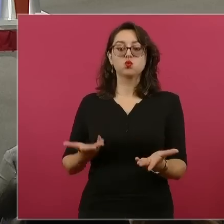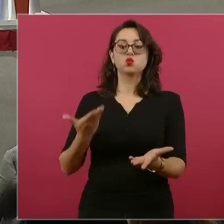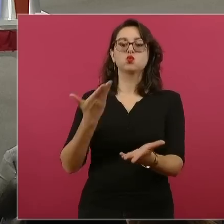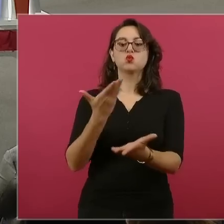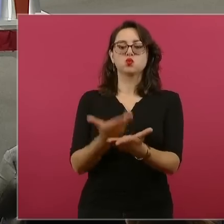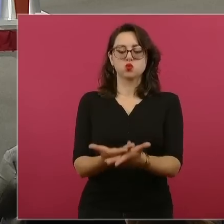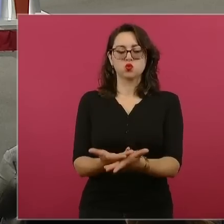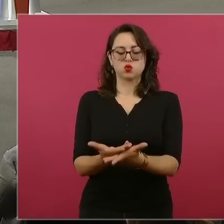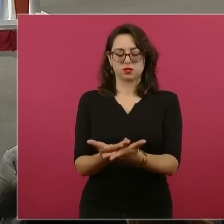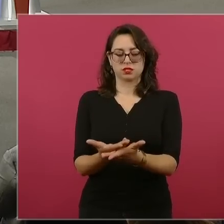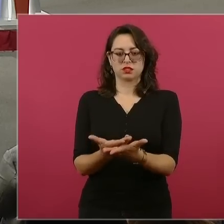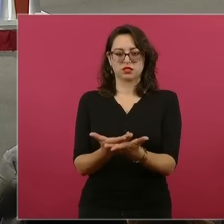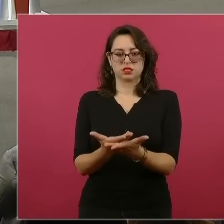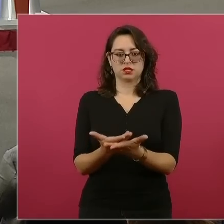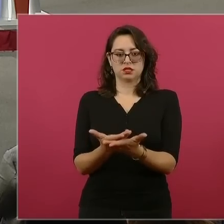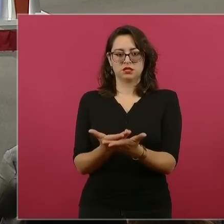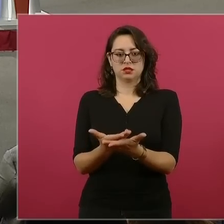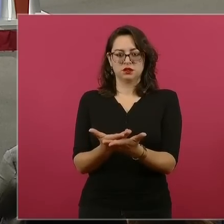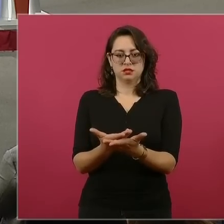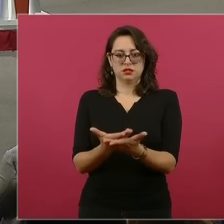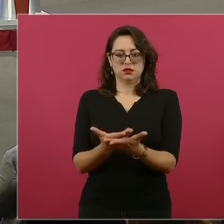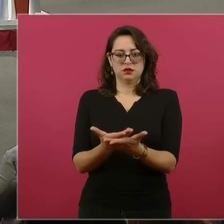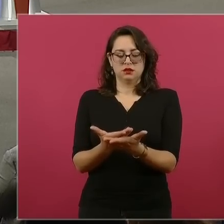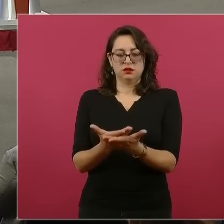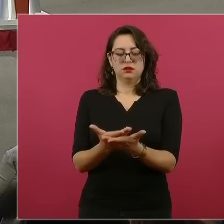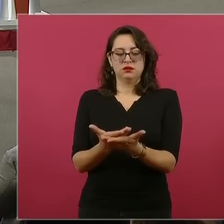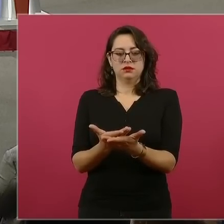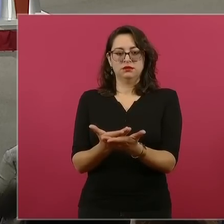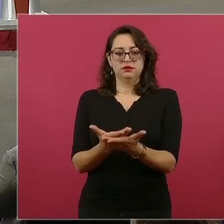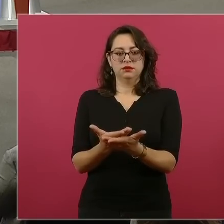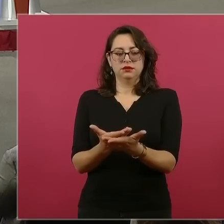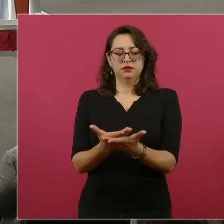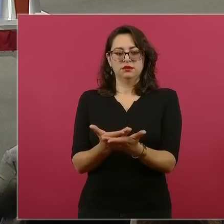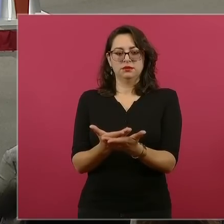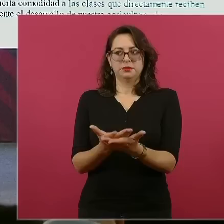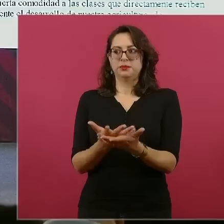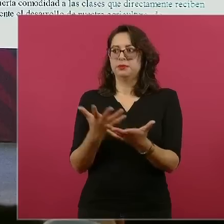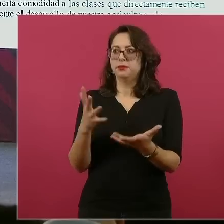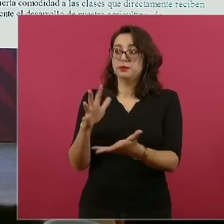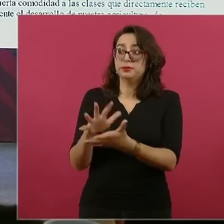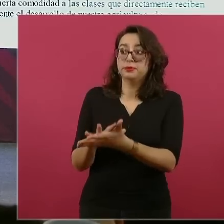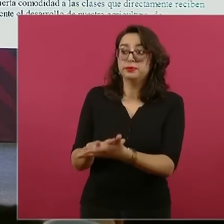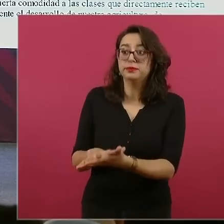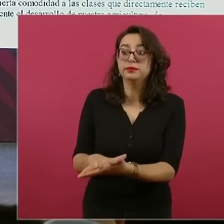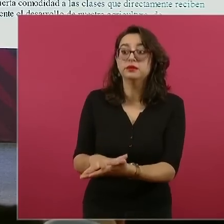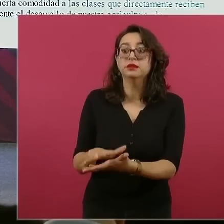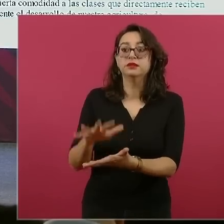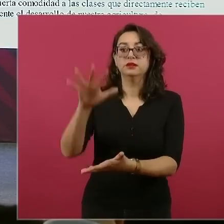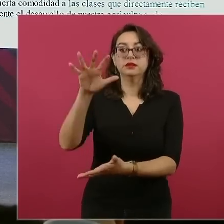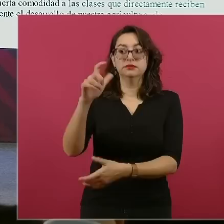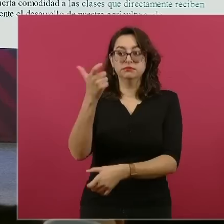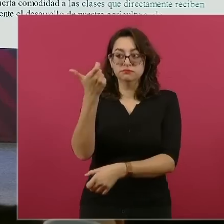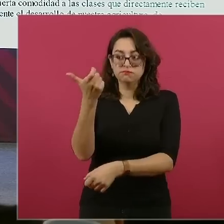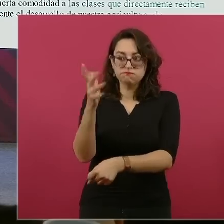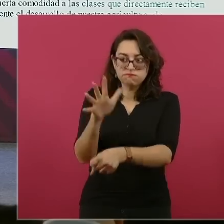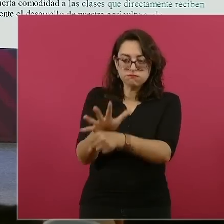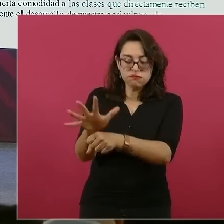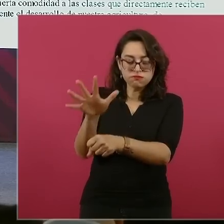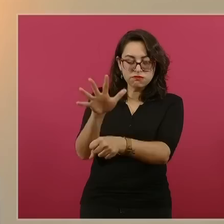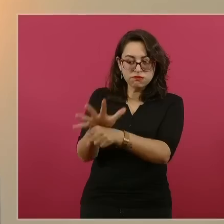país donde todos los más pueden satisfacer sus necesidades